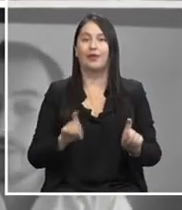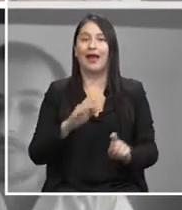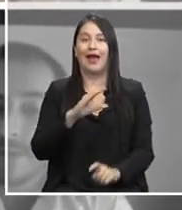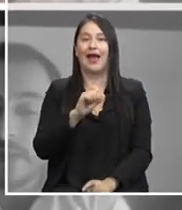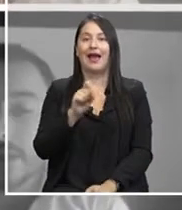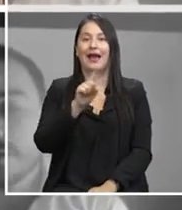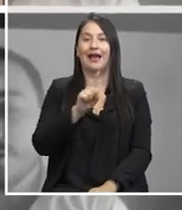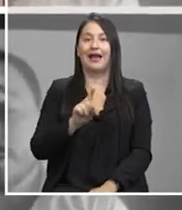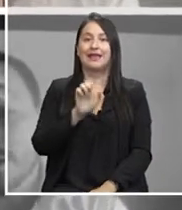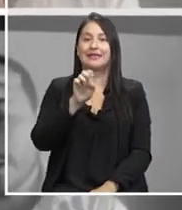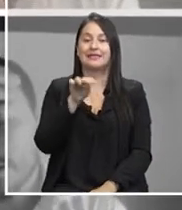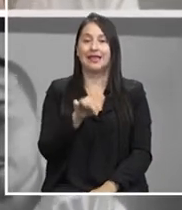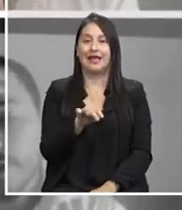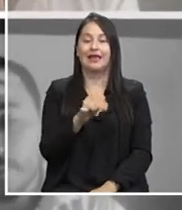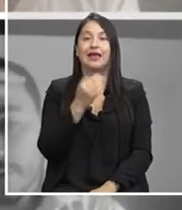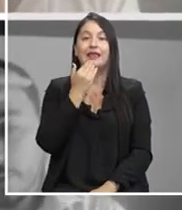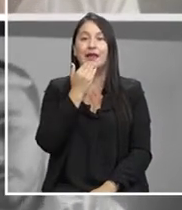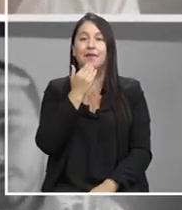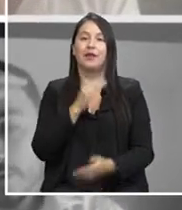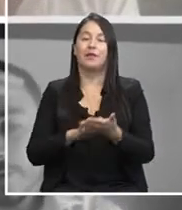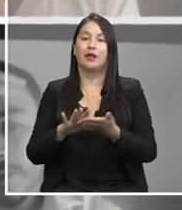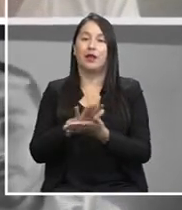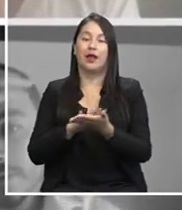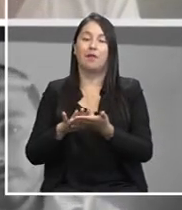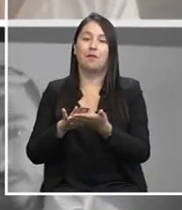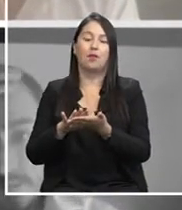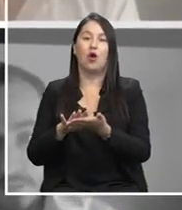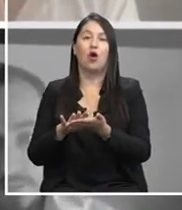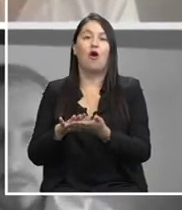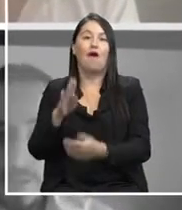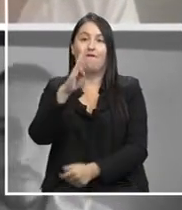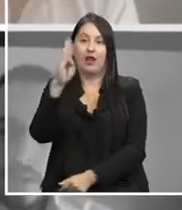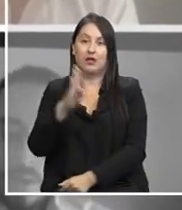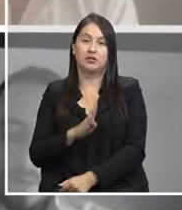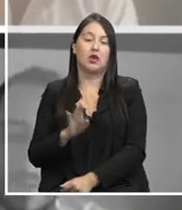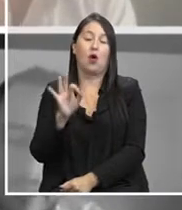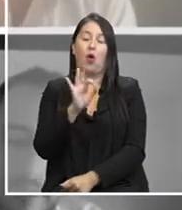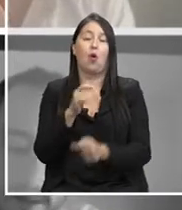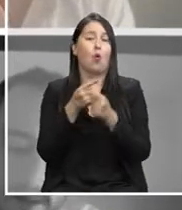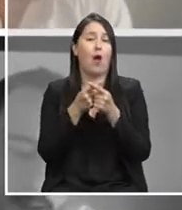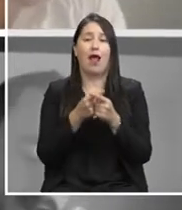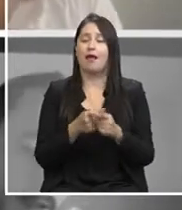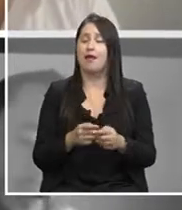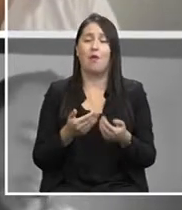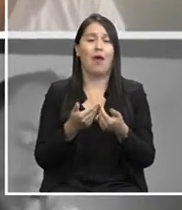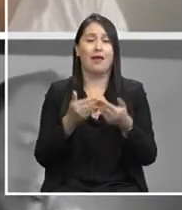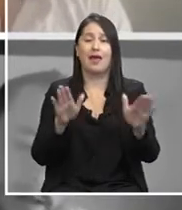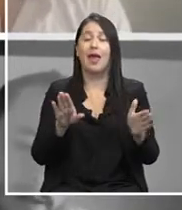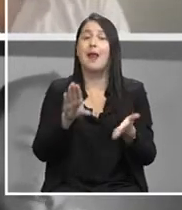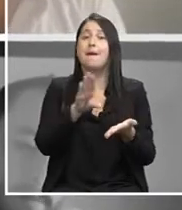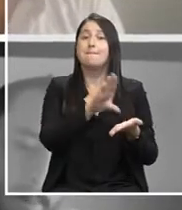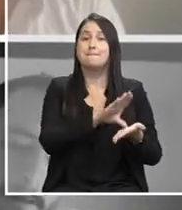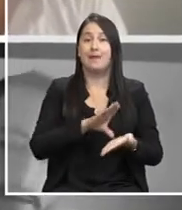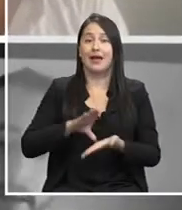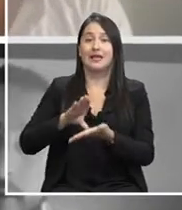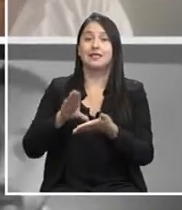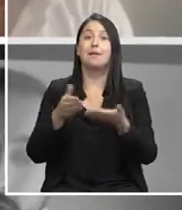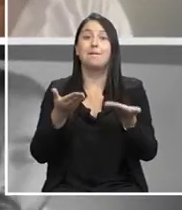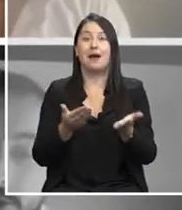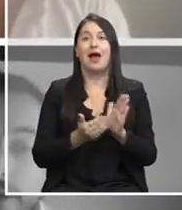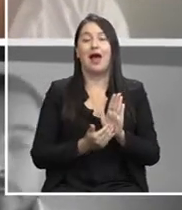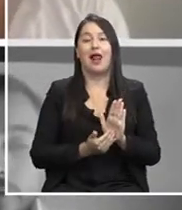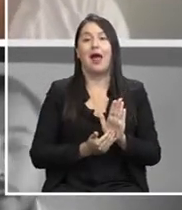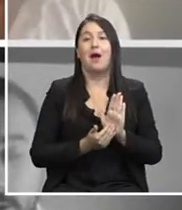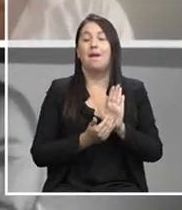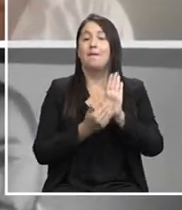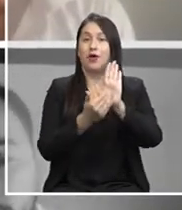acá pongo también el caso de Brasil, podría haber puesto cualquier otro país, ¿cierto? Solamente para demostrarles que Chile no está